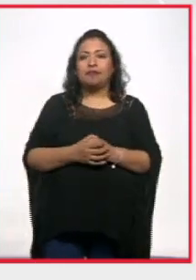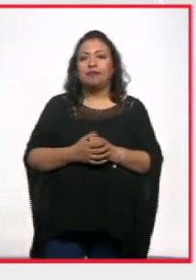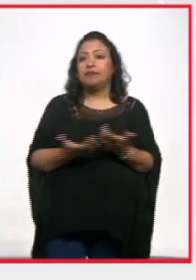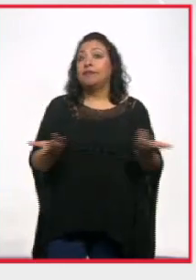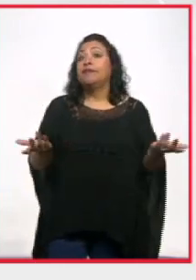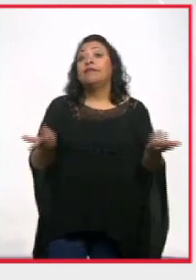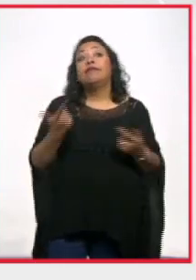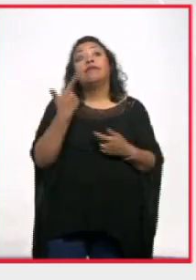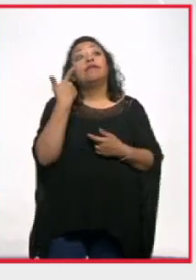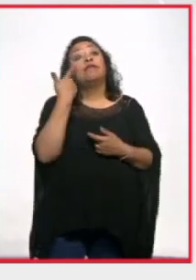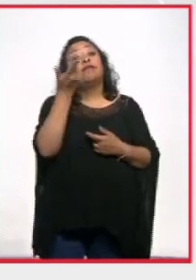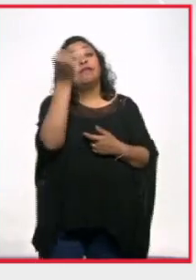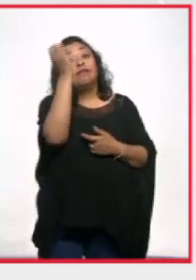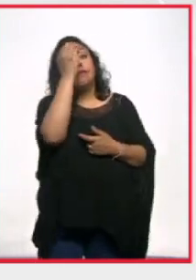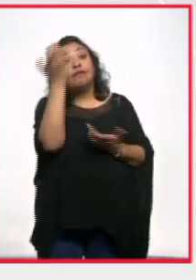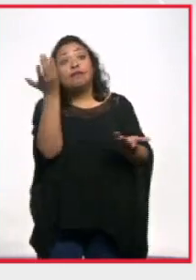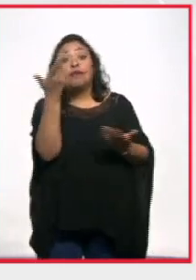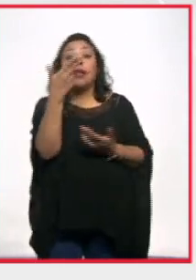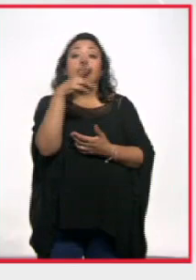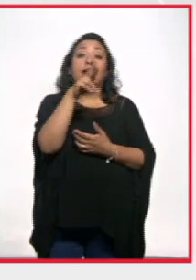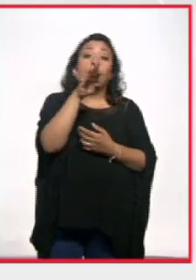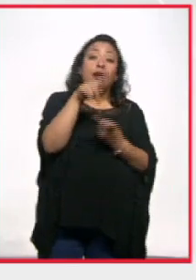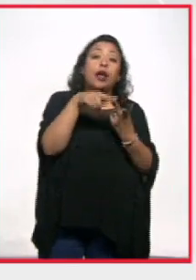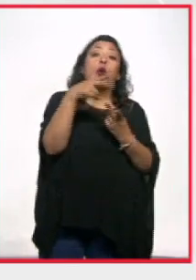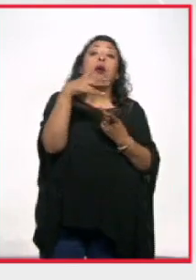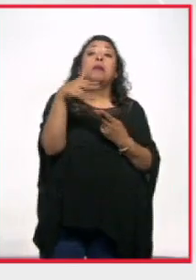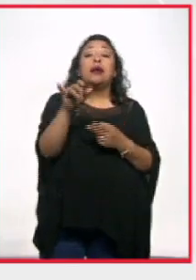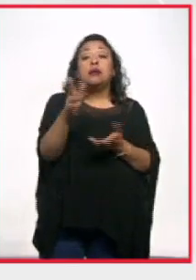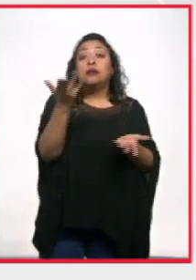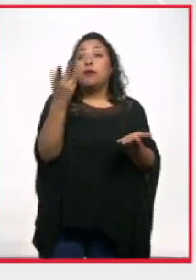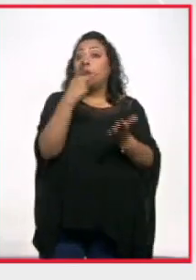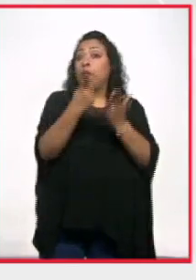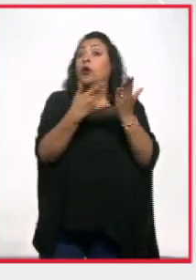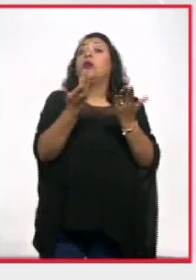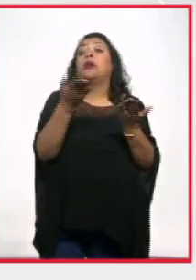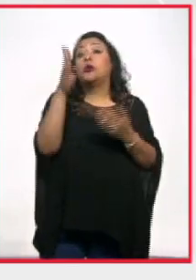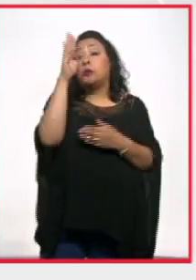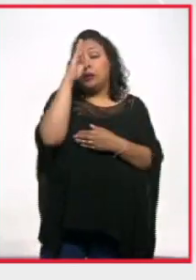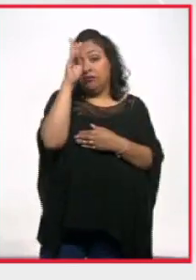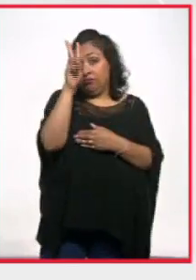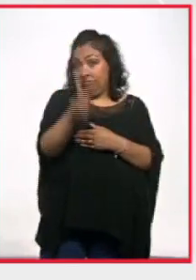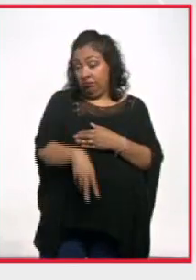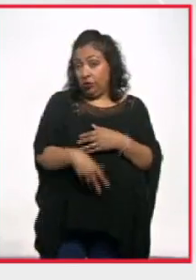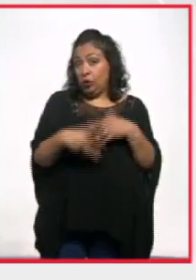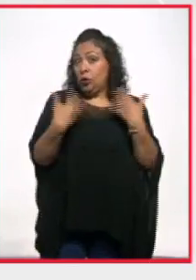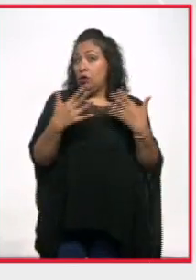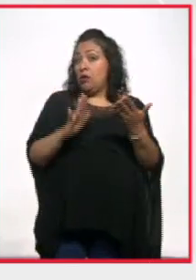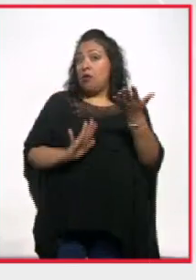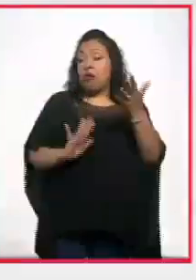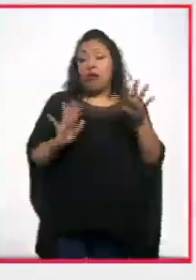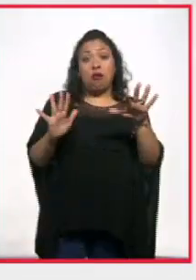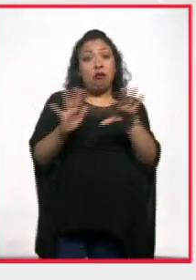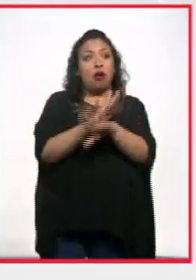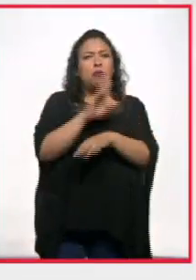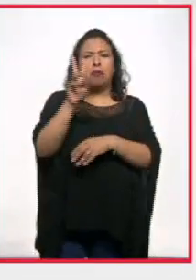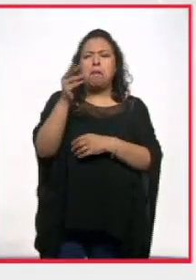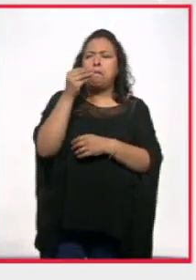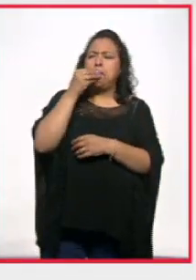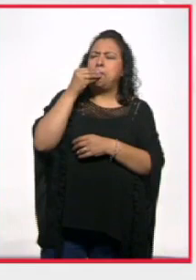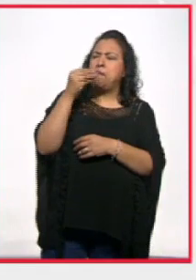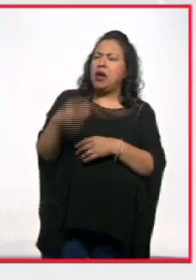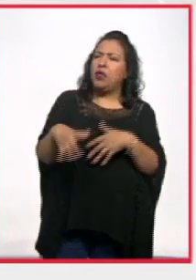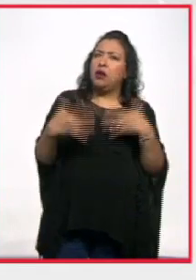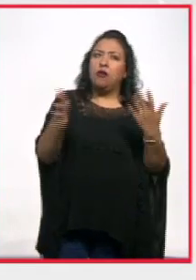¿Qué tal, Rafael Wemansin, Laura? ¿Qué les parece este proyecto que de verdad que es revolucionador? Fascinante y de